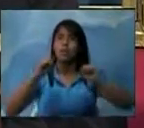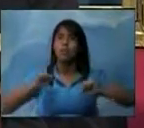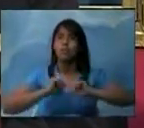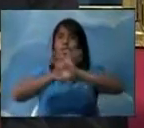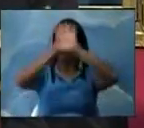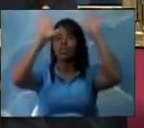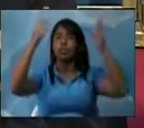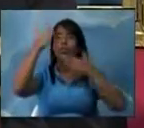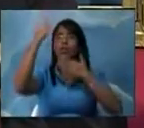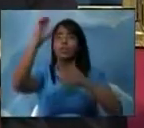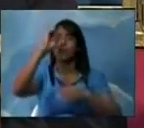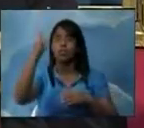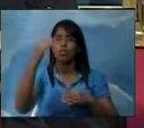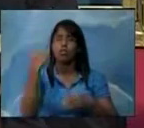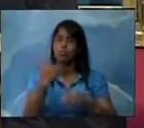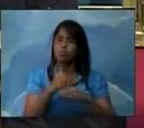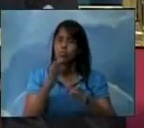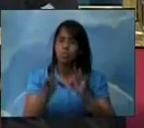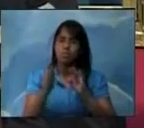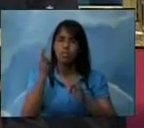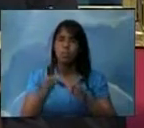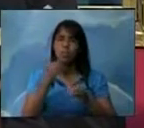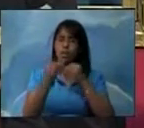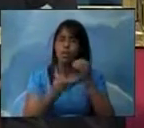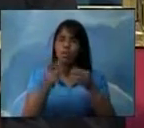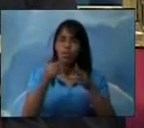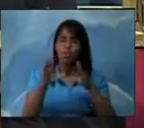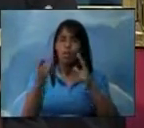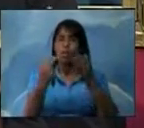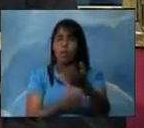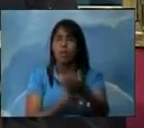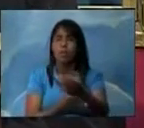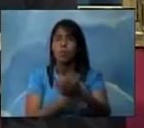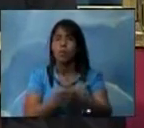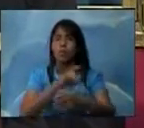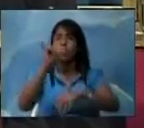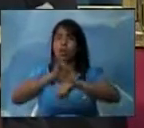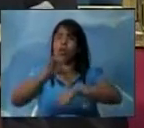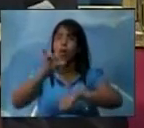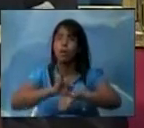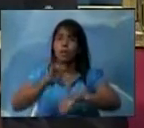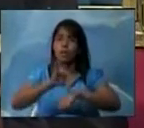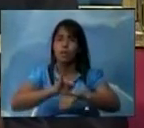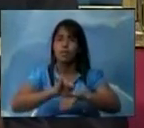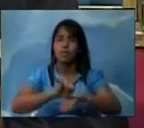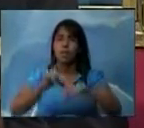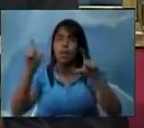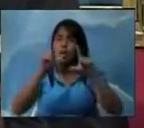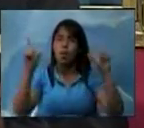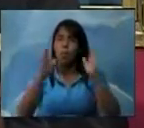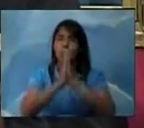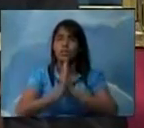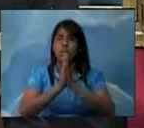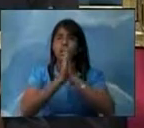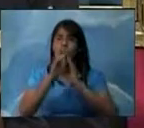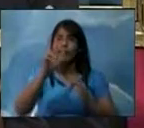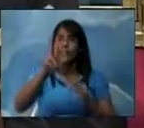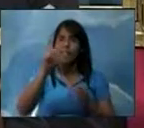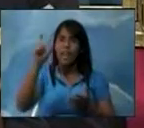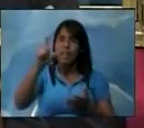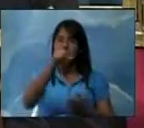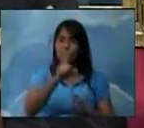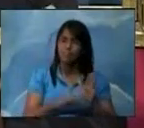gracias a Dios. Como siempre le hago comentario a los hermanos en la iglesia de los matutinos, que hay tres